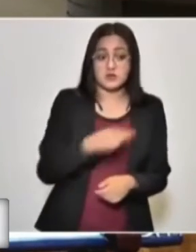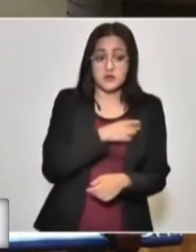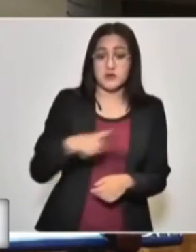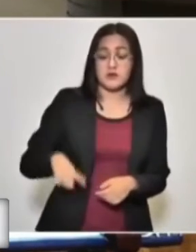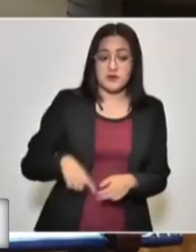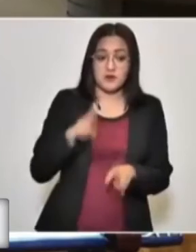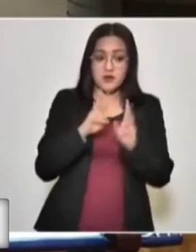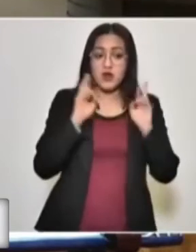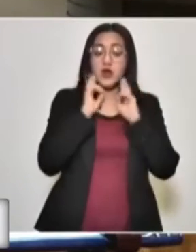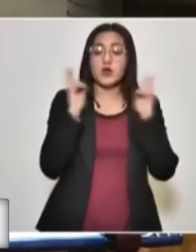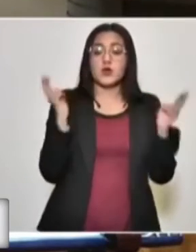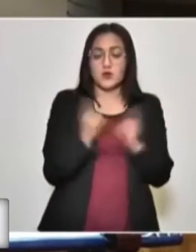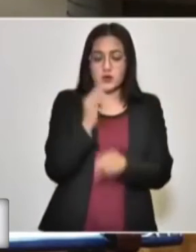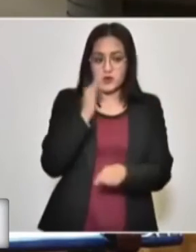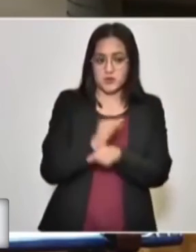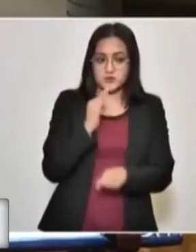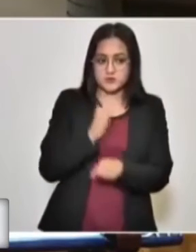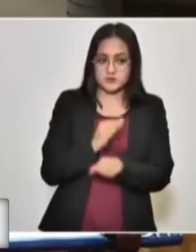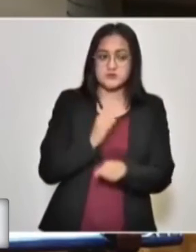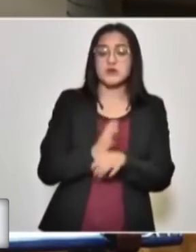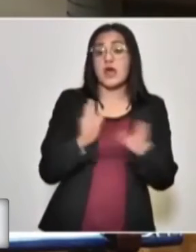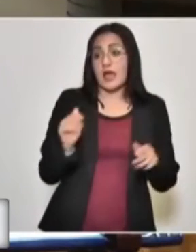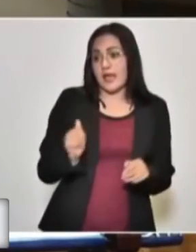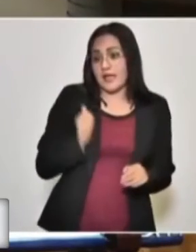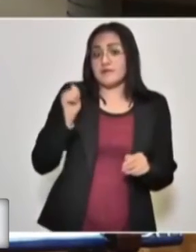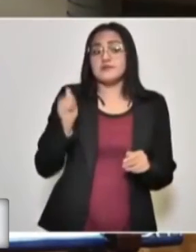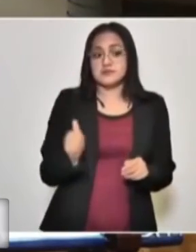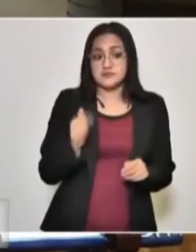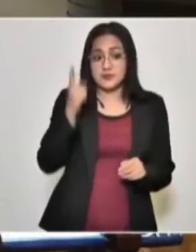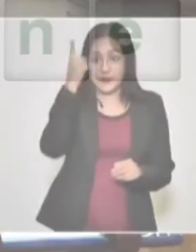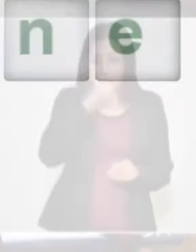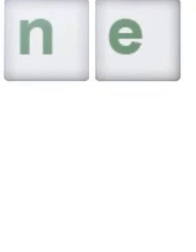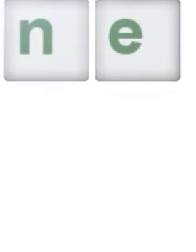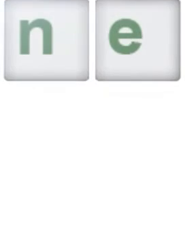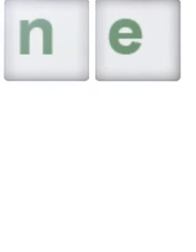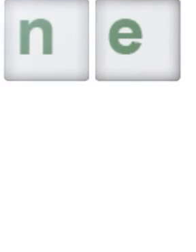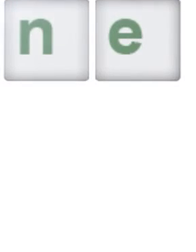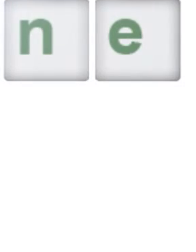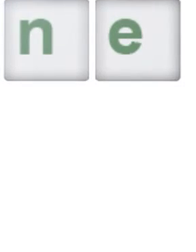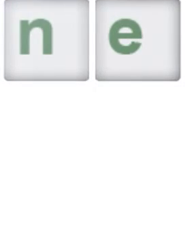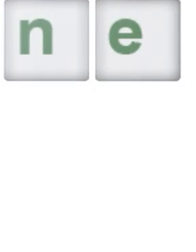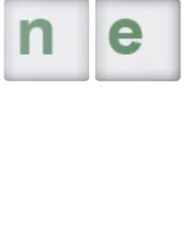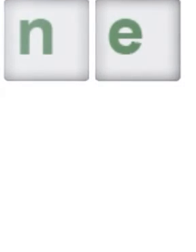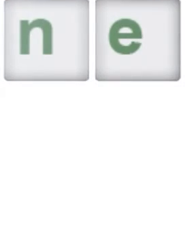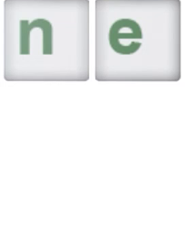con los que hay una reunión de otra naturaleza, pero se aprovechará para que esto se dé.